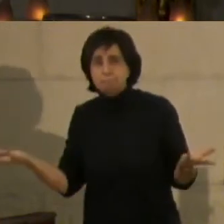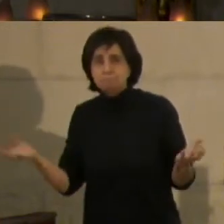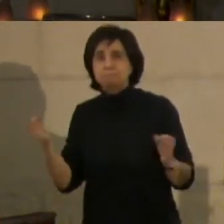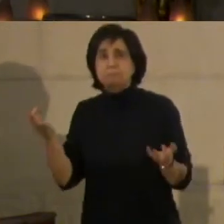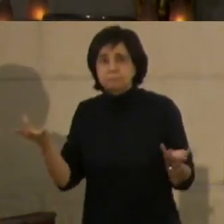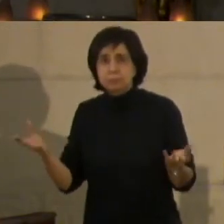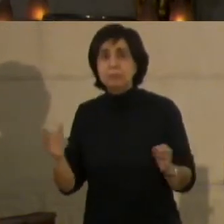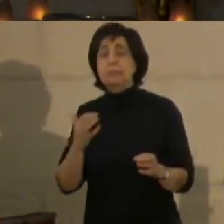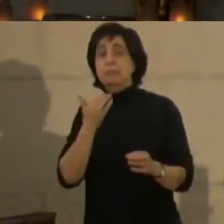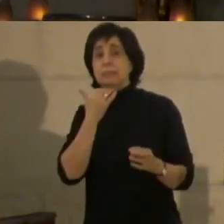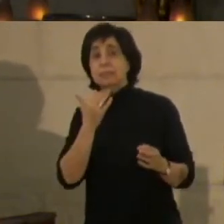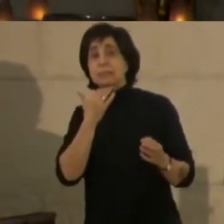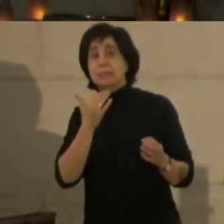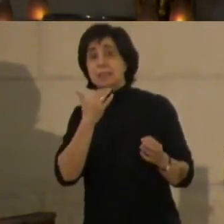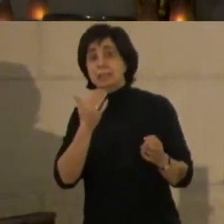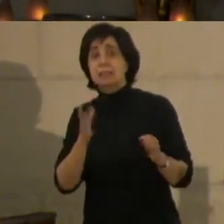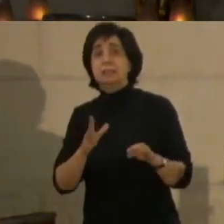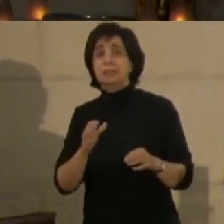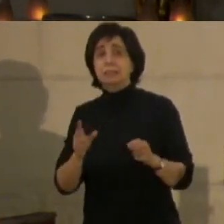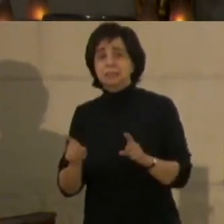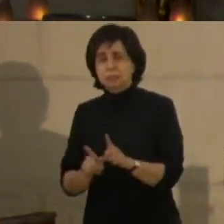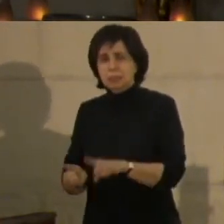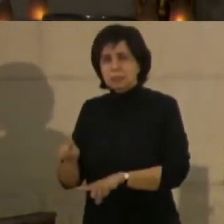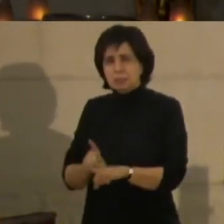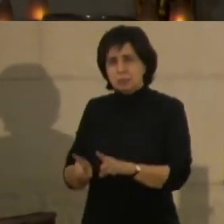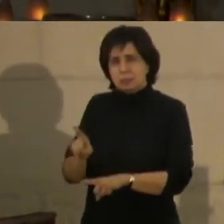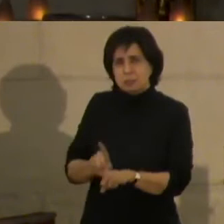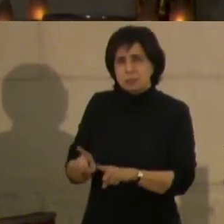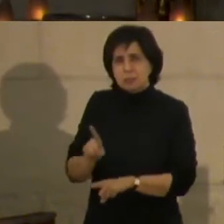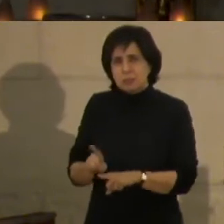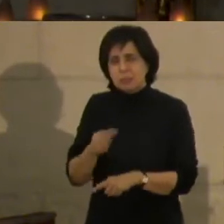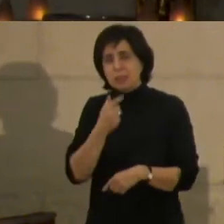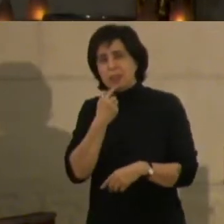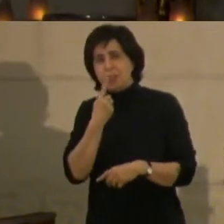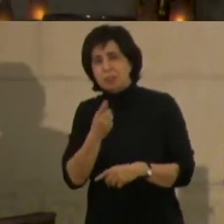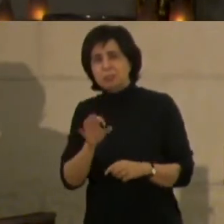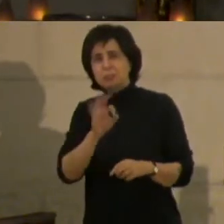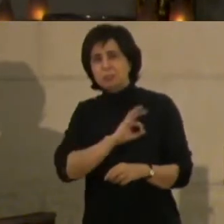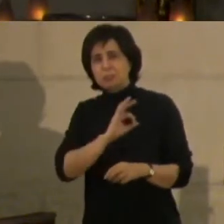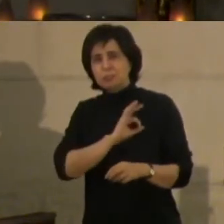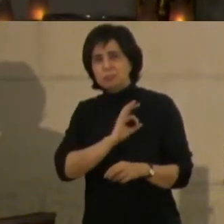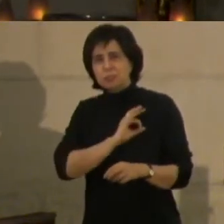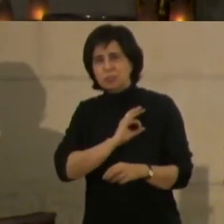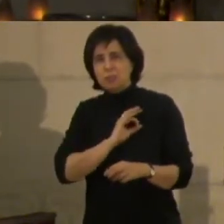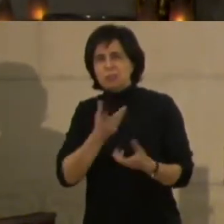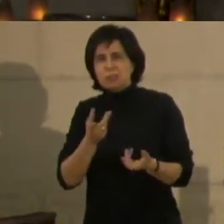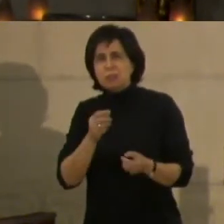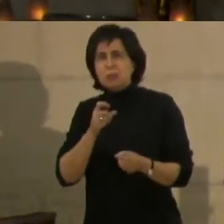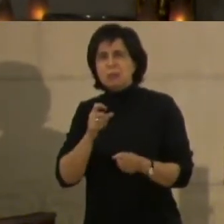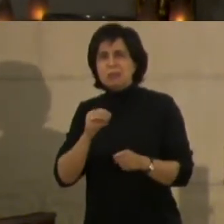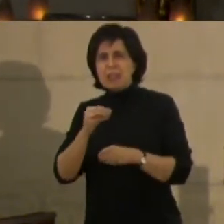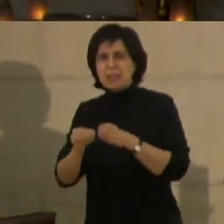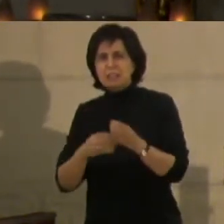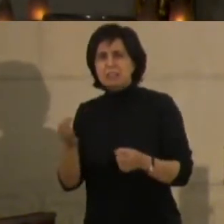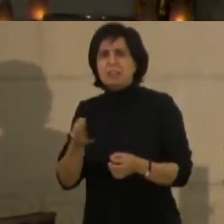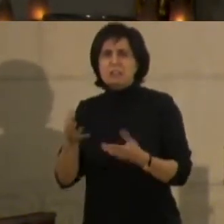Quizá pueda haber la tentación de decir, pero Señor, ¿cómo nos das esto? Llevamos